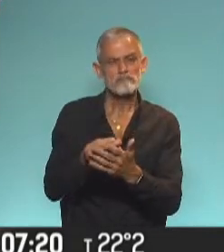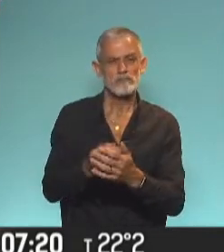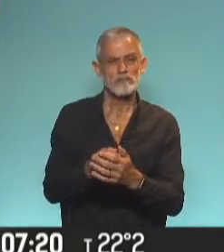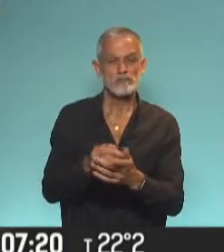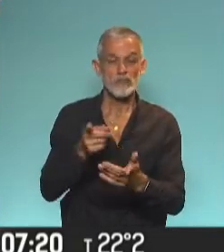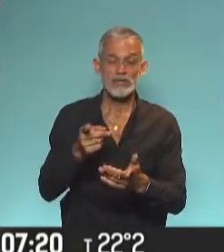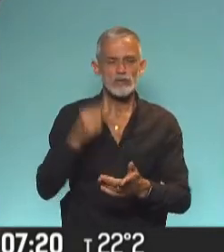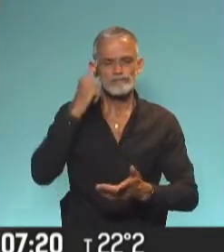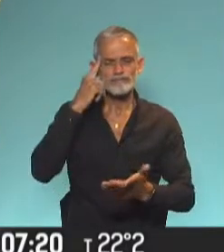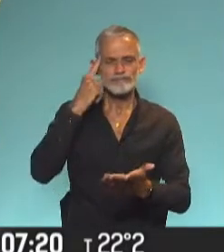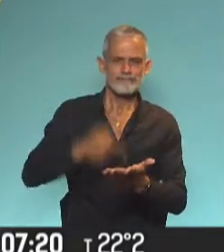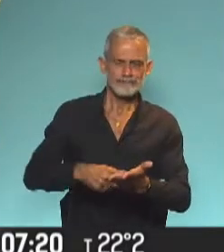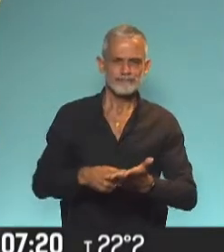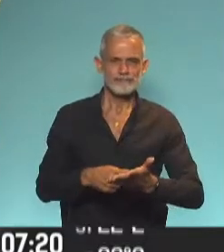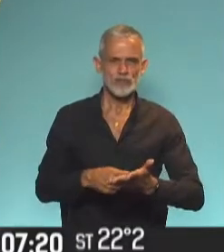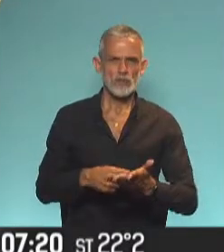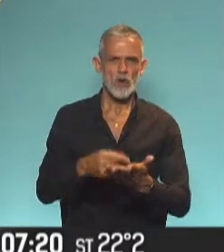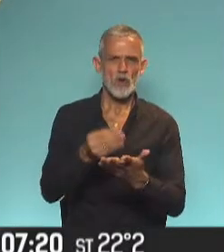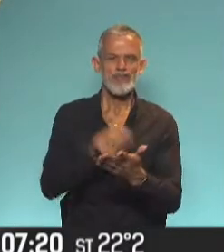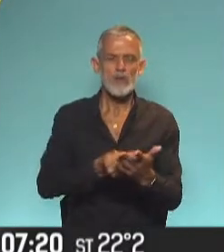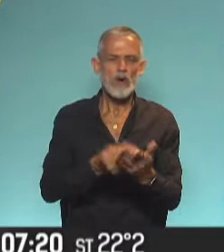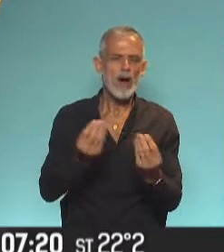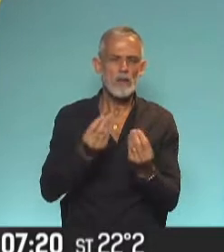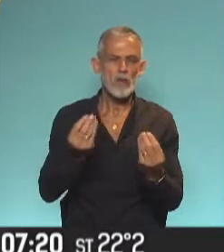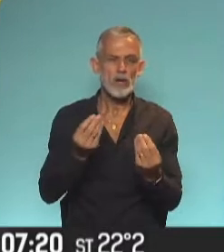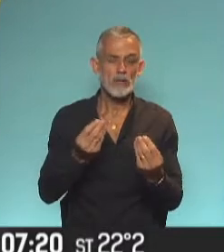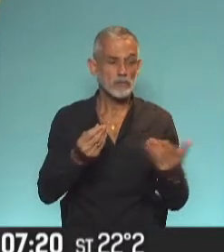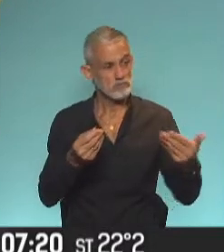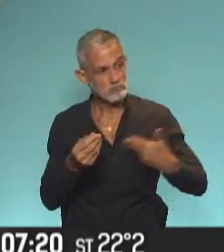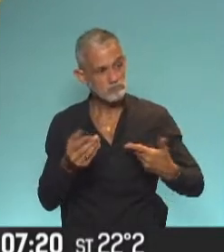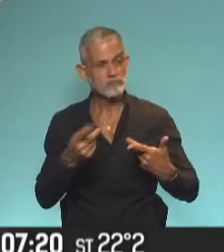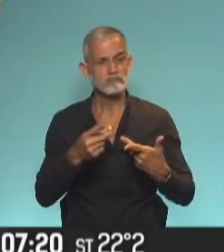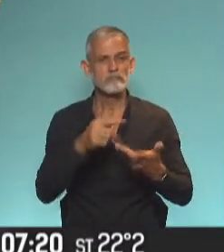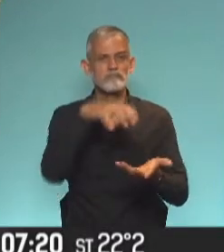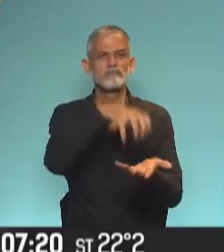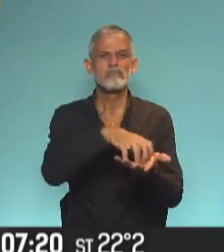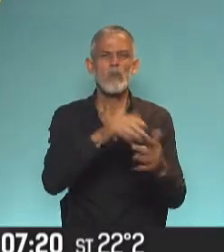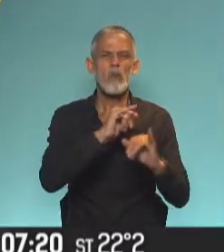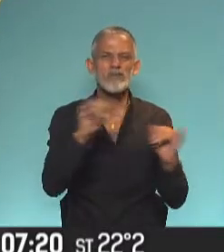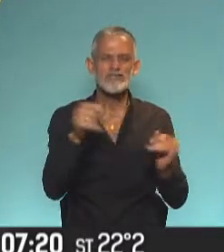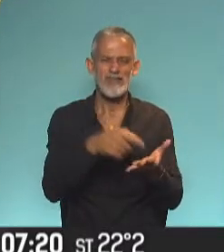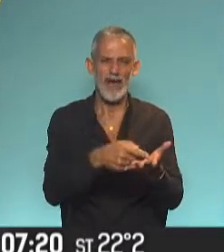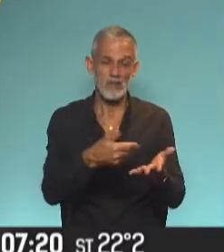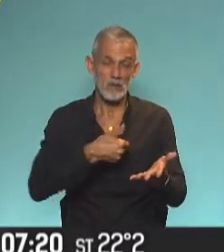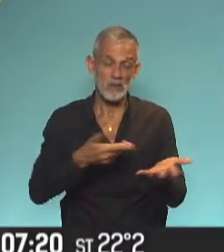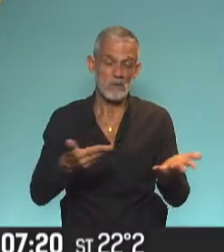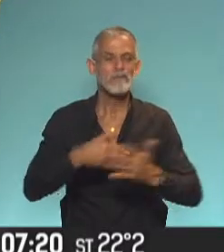Y se decide a dibujar cuando le hacen una oferta en una agencia de publicidad.